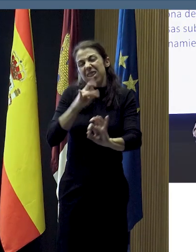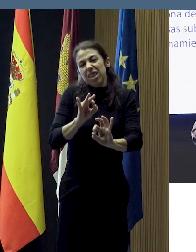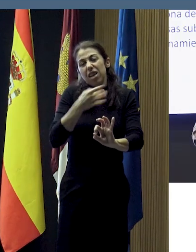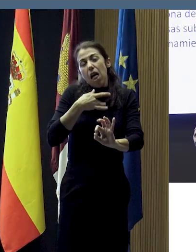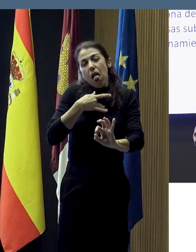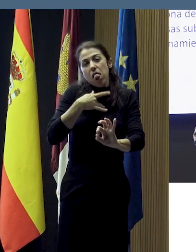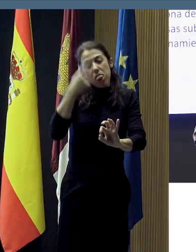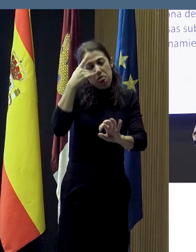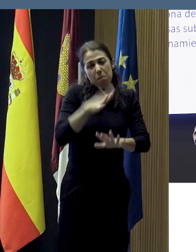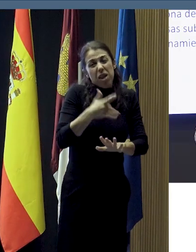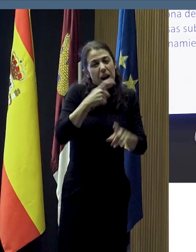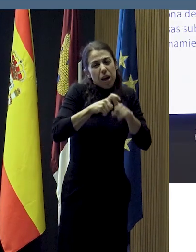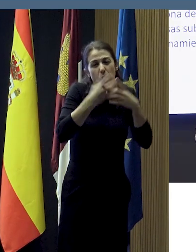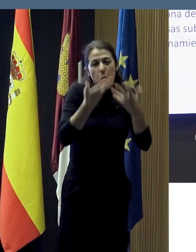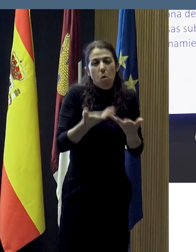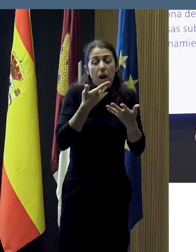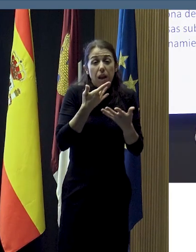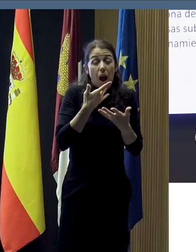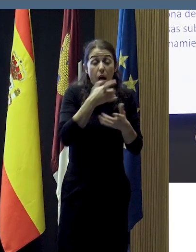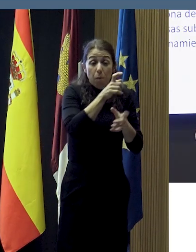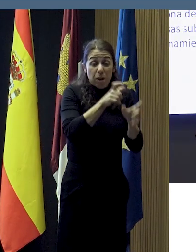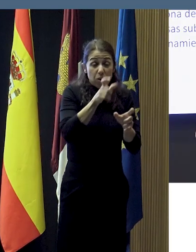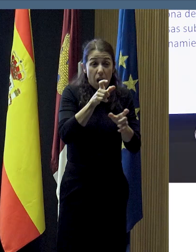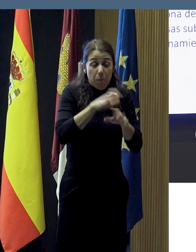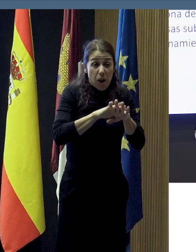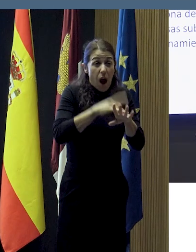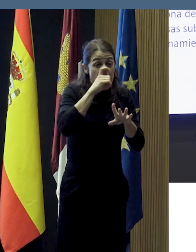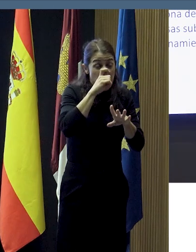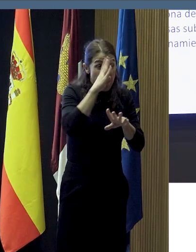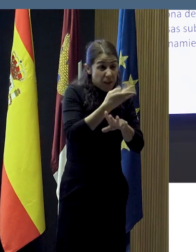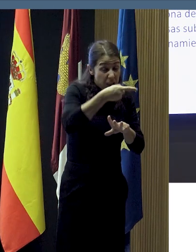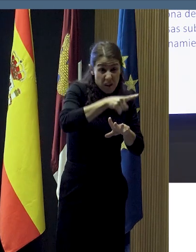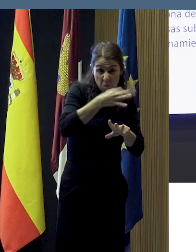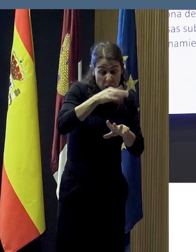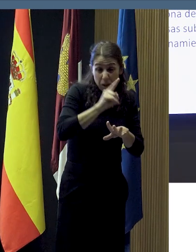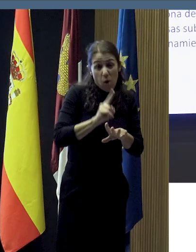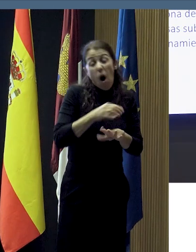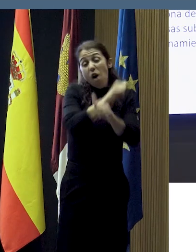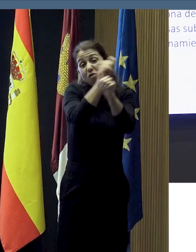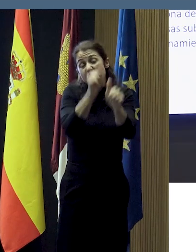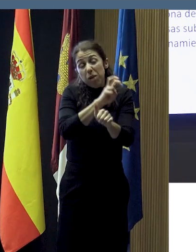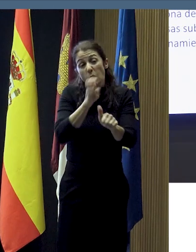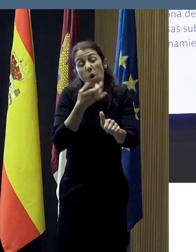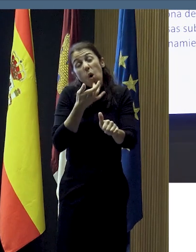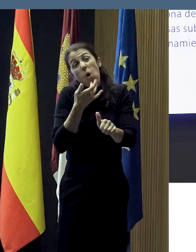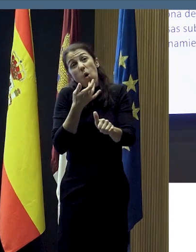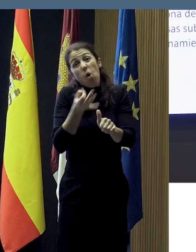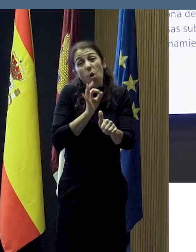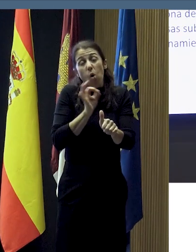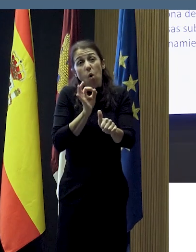Estas demencias tienen la característica de que no solamente afectan a la memoria, sino que afectan a otras formas o,